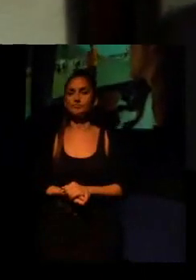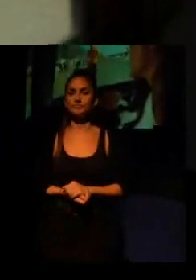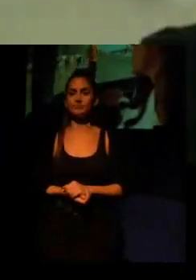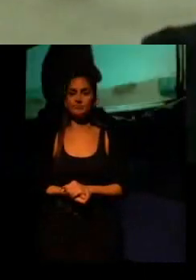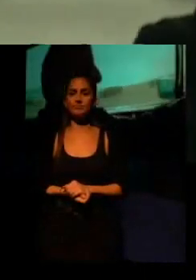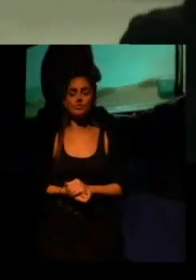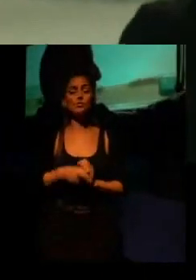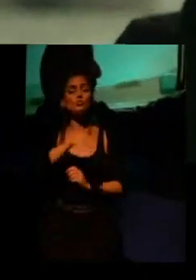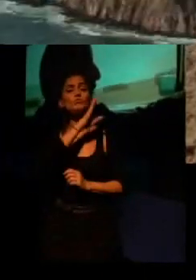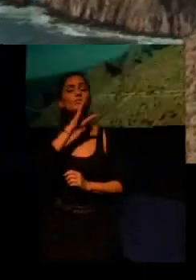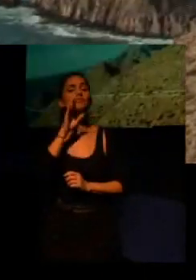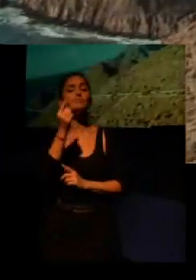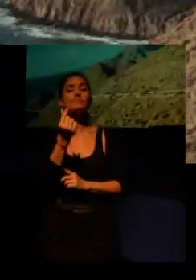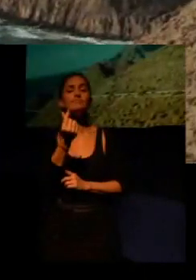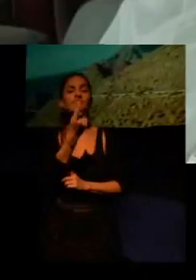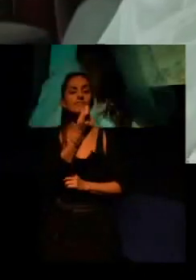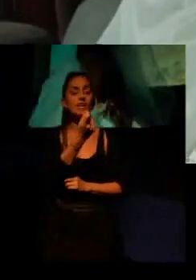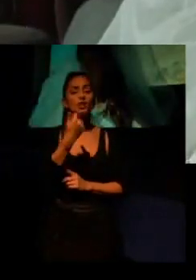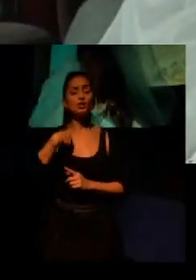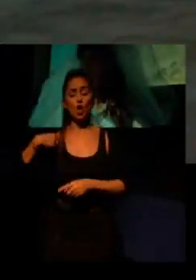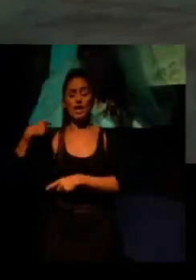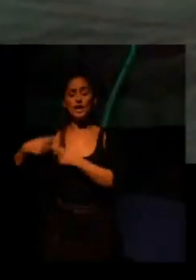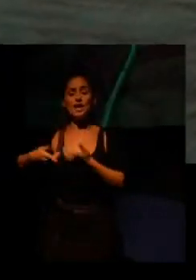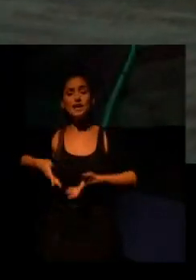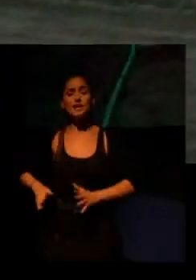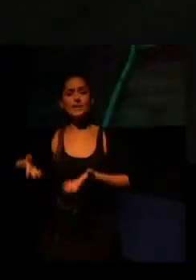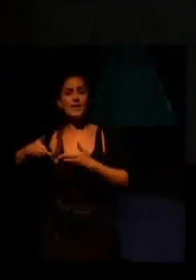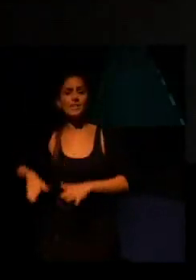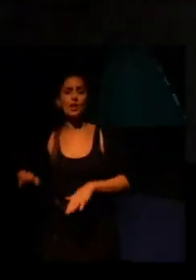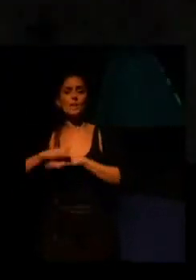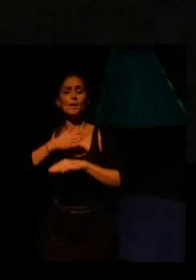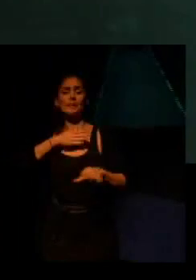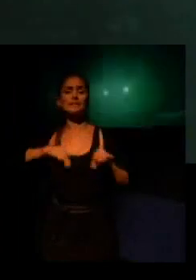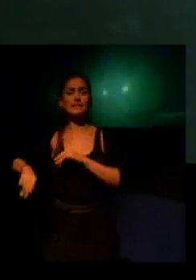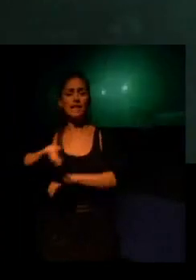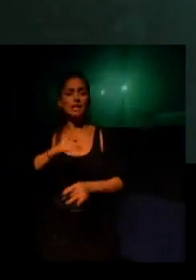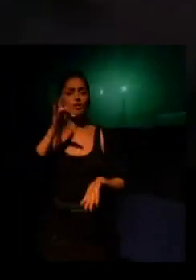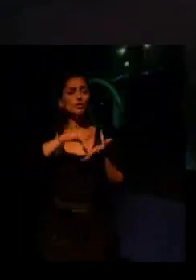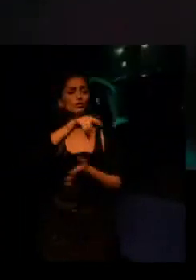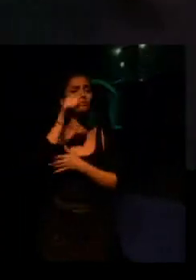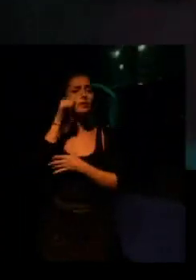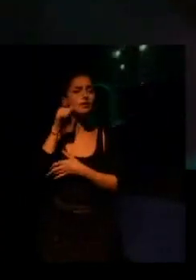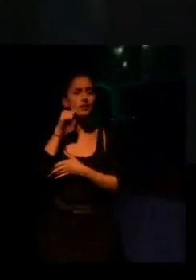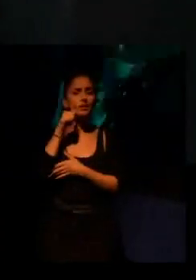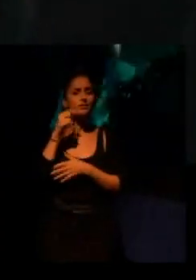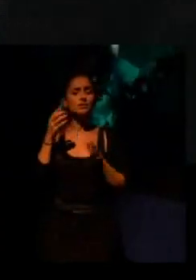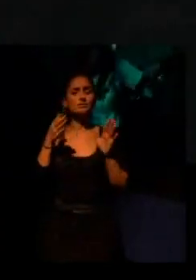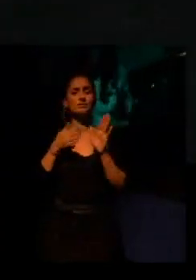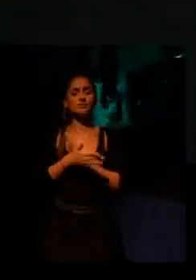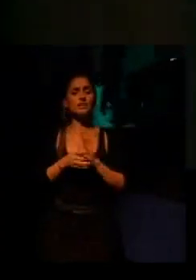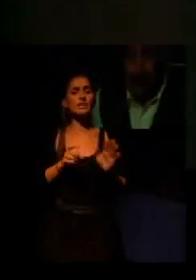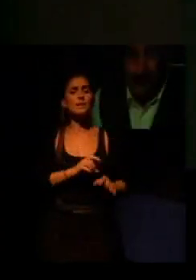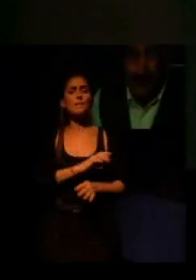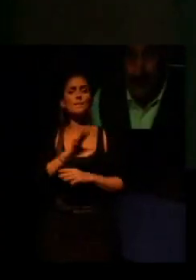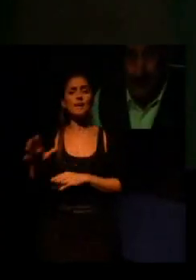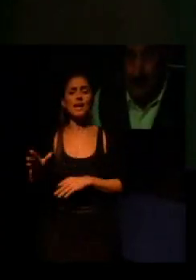Tu madre necesita dinero y yo un heredero en condiciones para mis tierras. Y en cuanto te quedes embarazada, te enviaré a tu madre dinero suficiente para que no